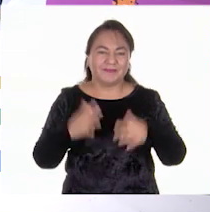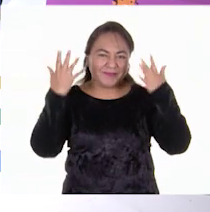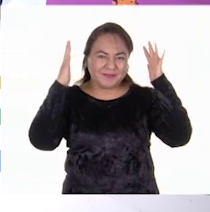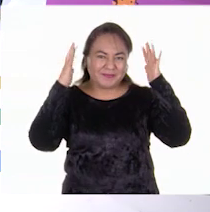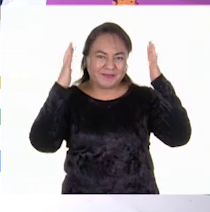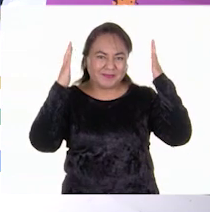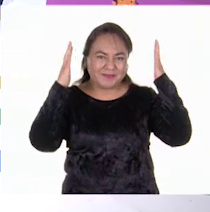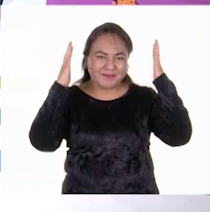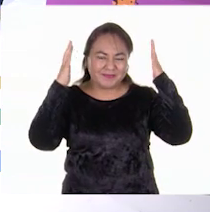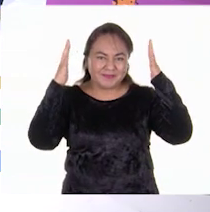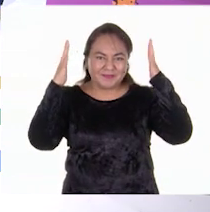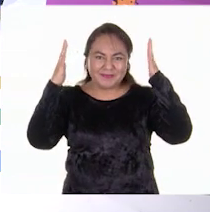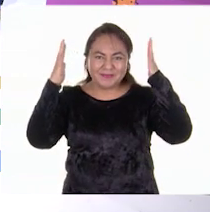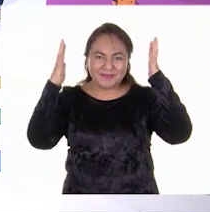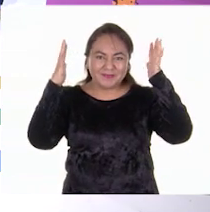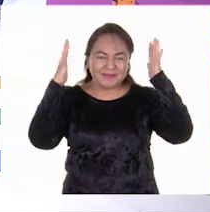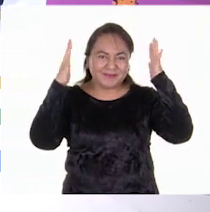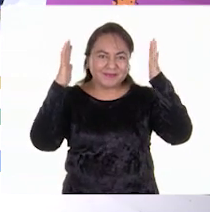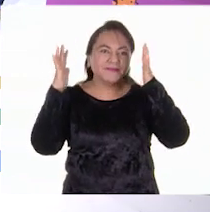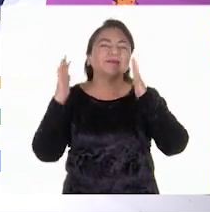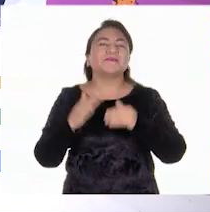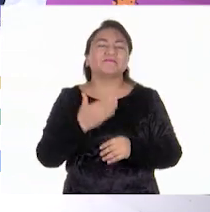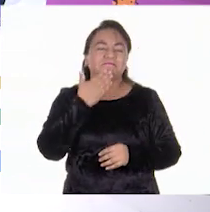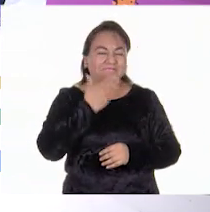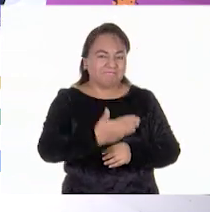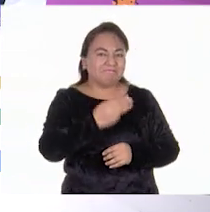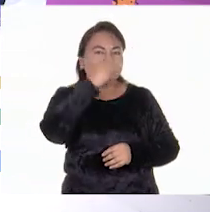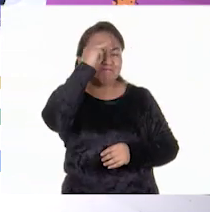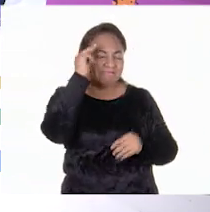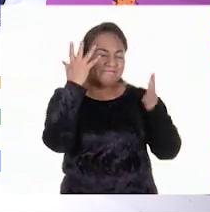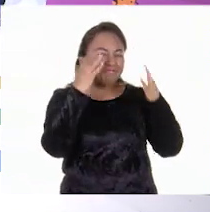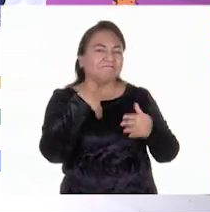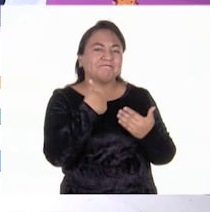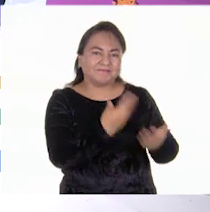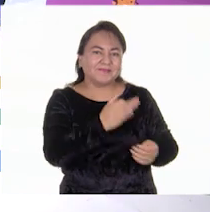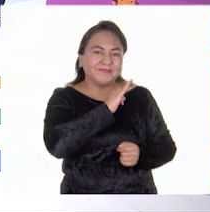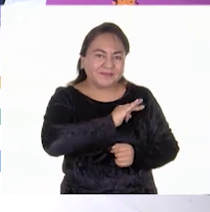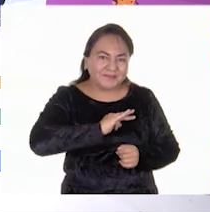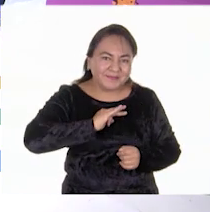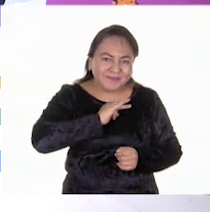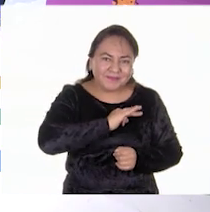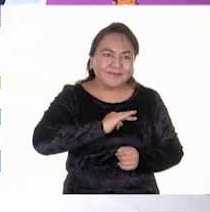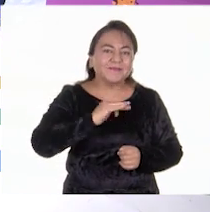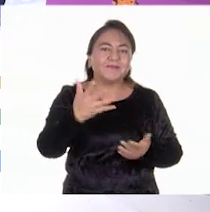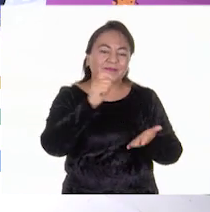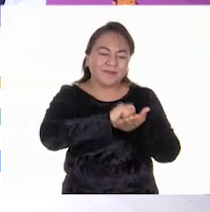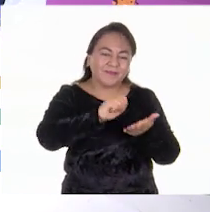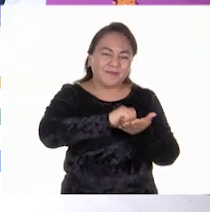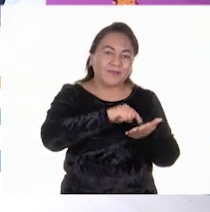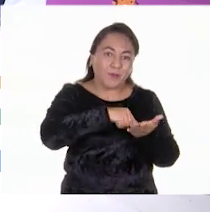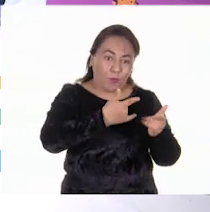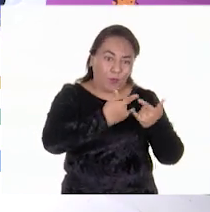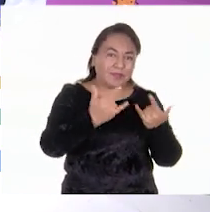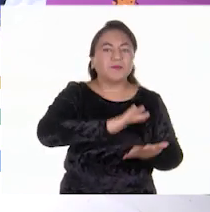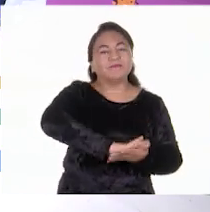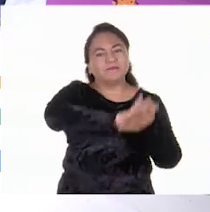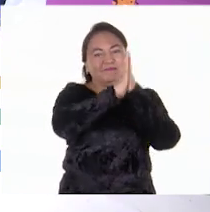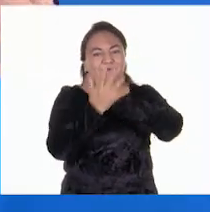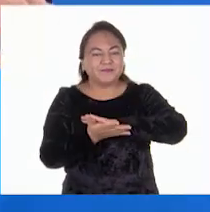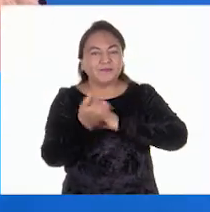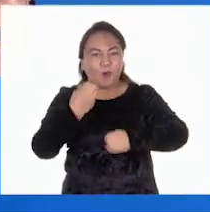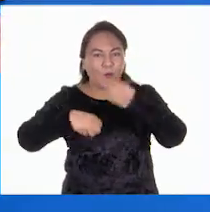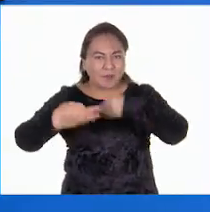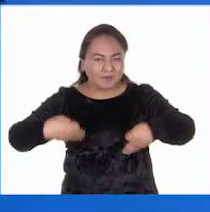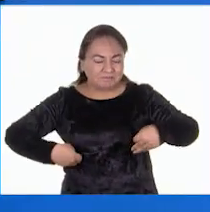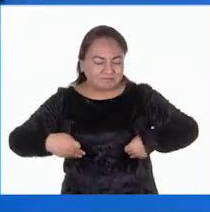¡Bravo! Bravo, bravo, María. De verdad, te felicito por tu adaptación. En verdad, me